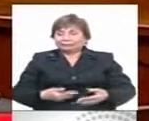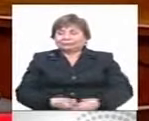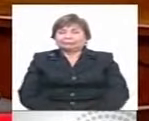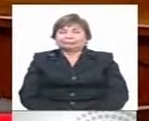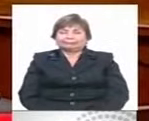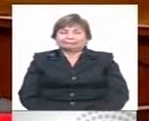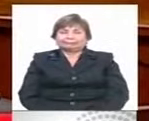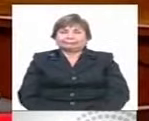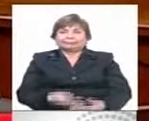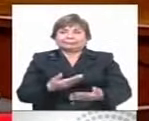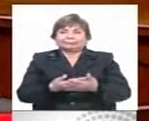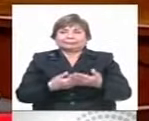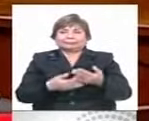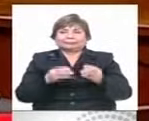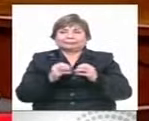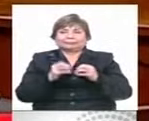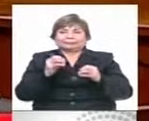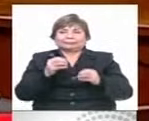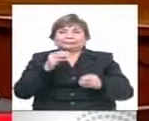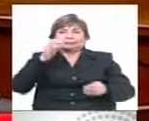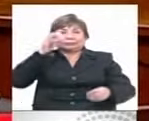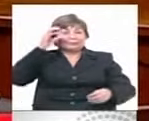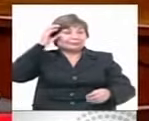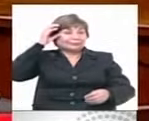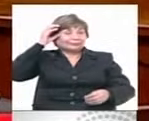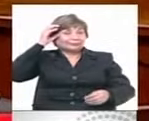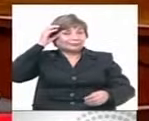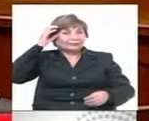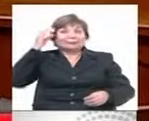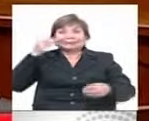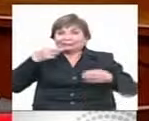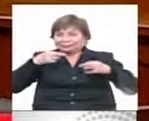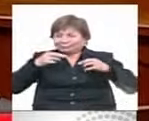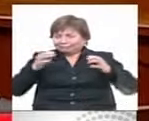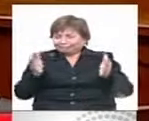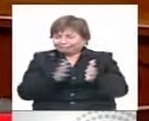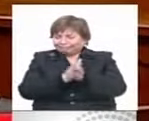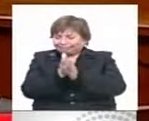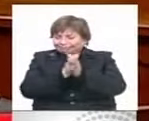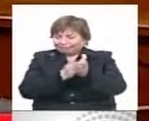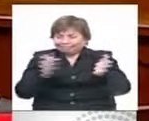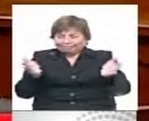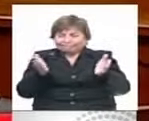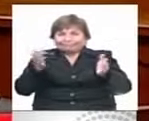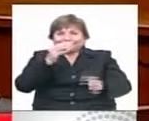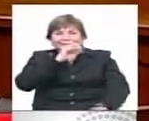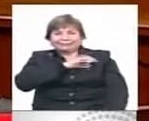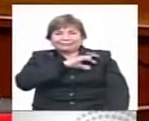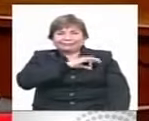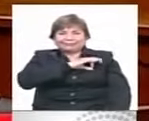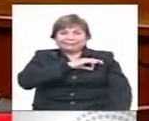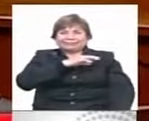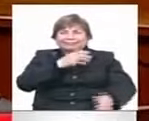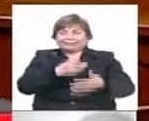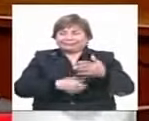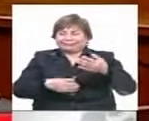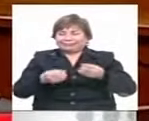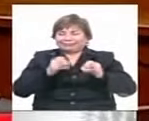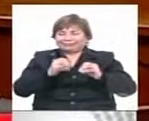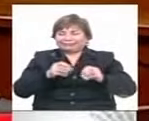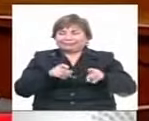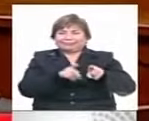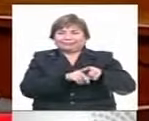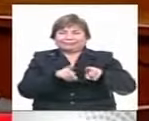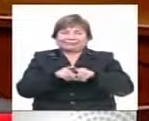Transformación Digital con la República de Corea, que permitirá impulsar el aprovechamiento de las tecnologías emergentes como